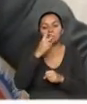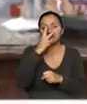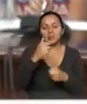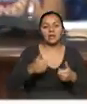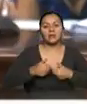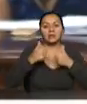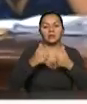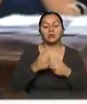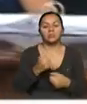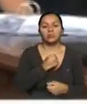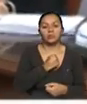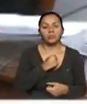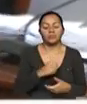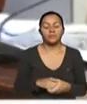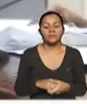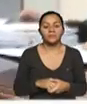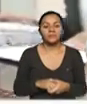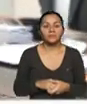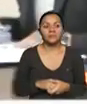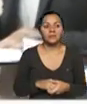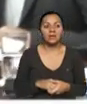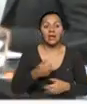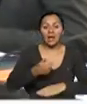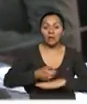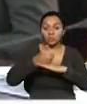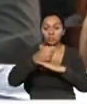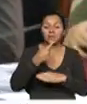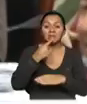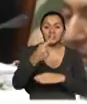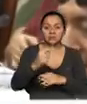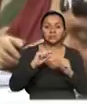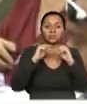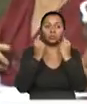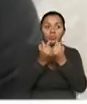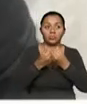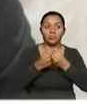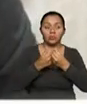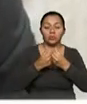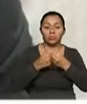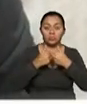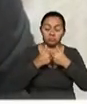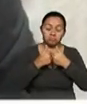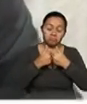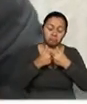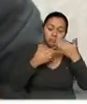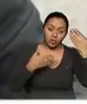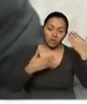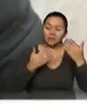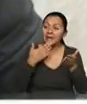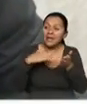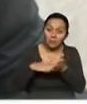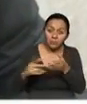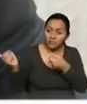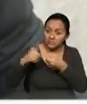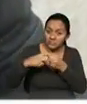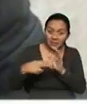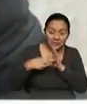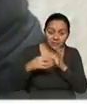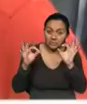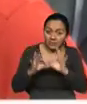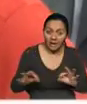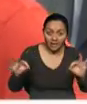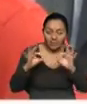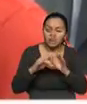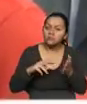propias. Las autoridades manifestaron que las organizaciones políticas que no calificaron todavía pueden continuar con el proceso hasta completar